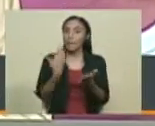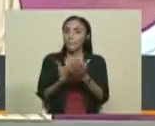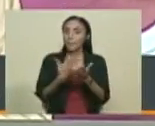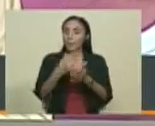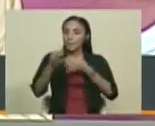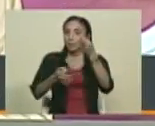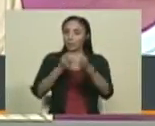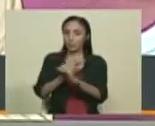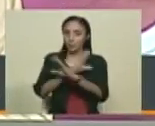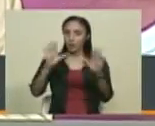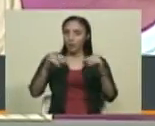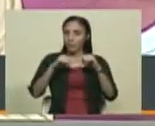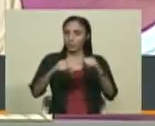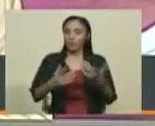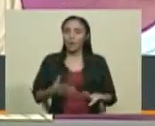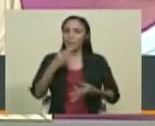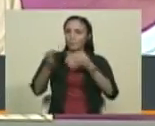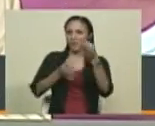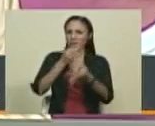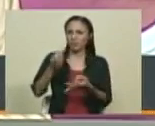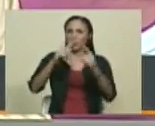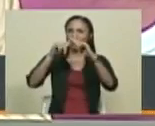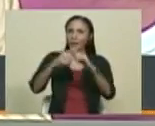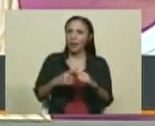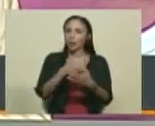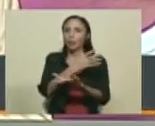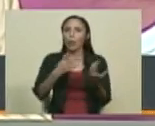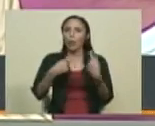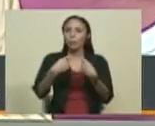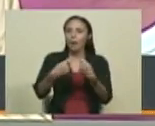permanente, una nueva cultura empresarial